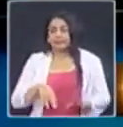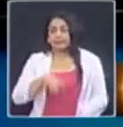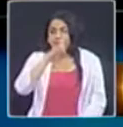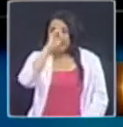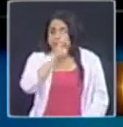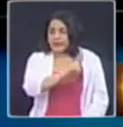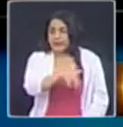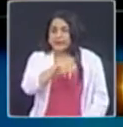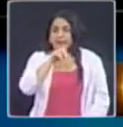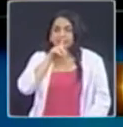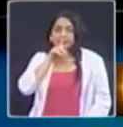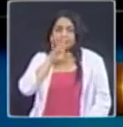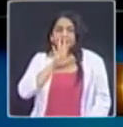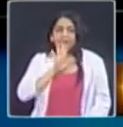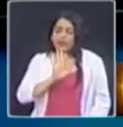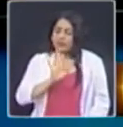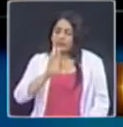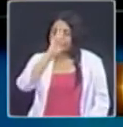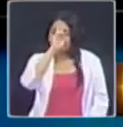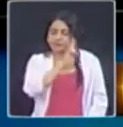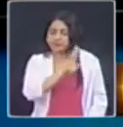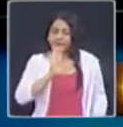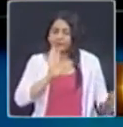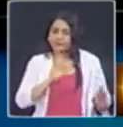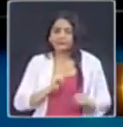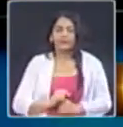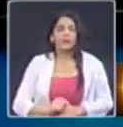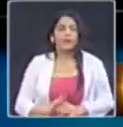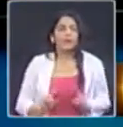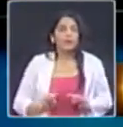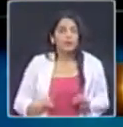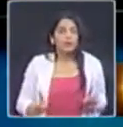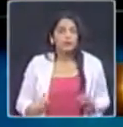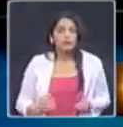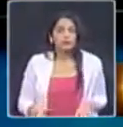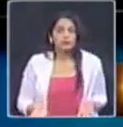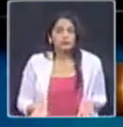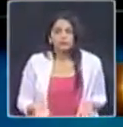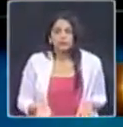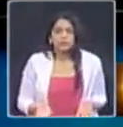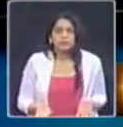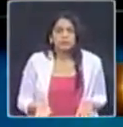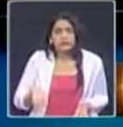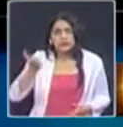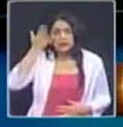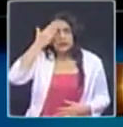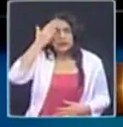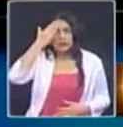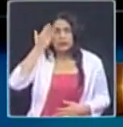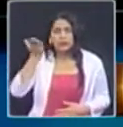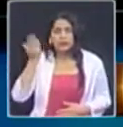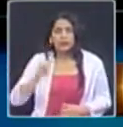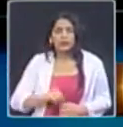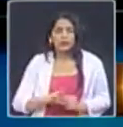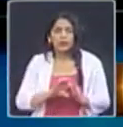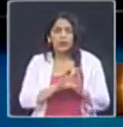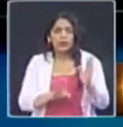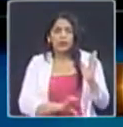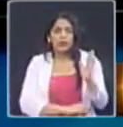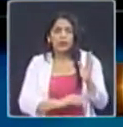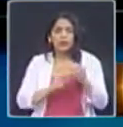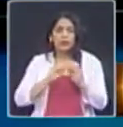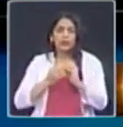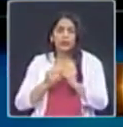personas que piensan diferente que yo pero sin duda el principio de alternabilidad basta leer el haber pasado constitucional un y